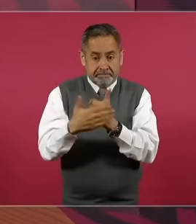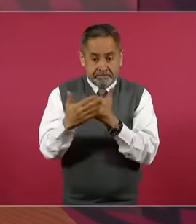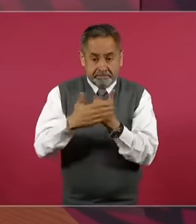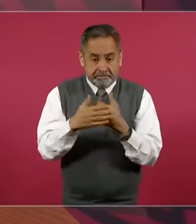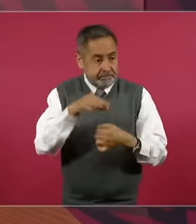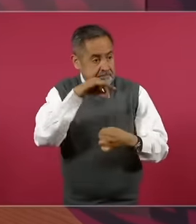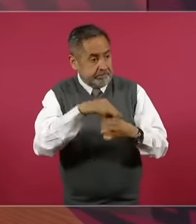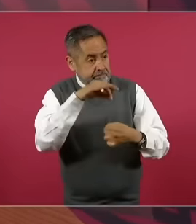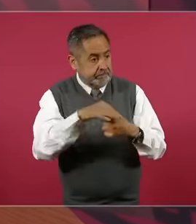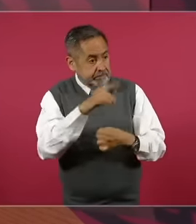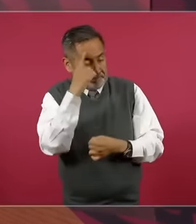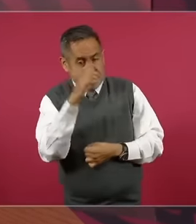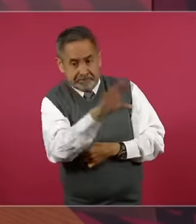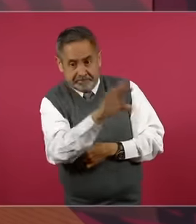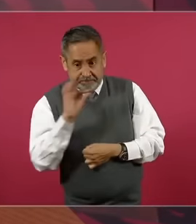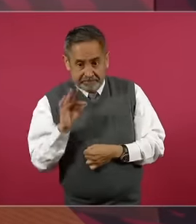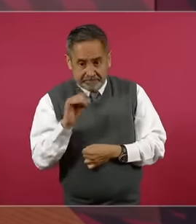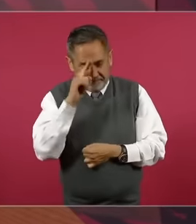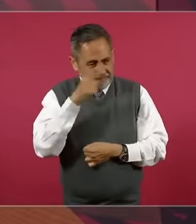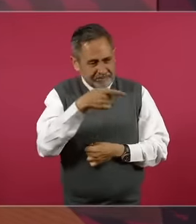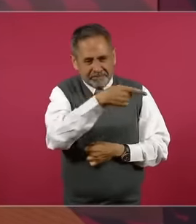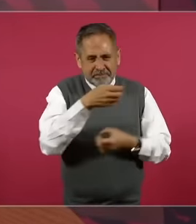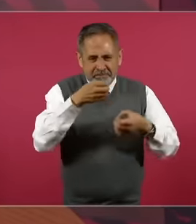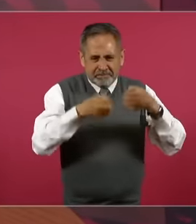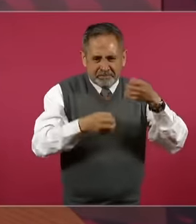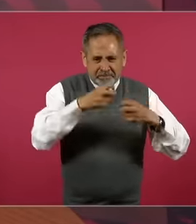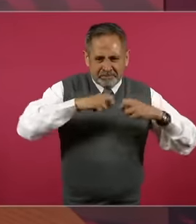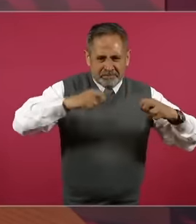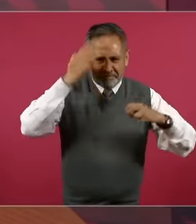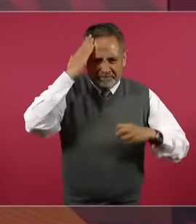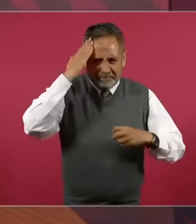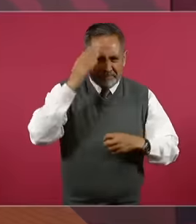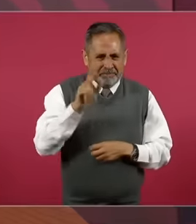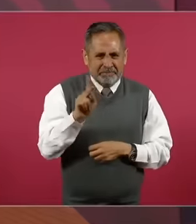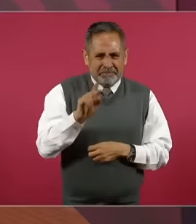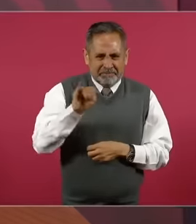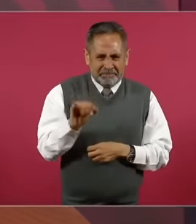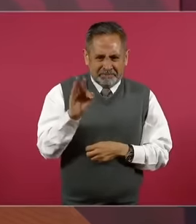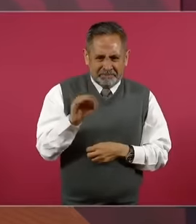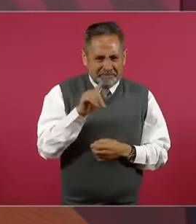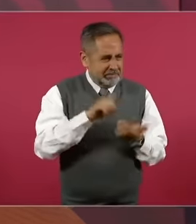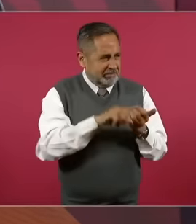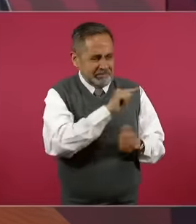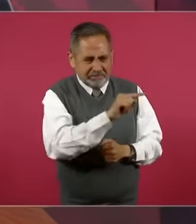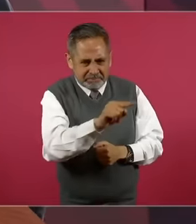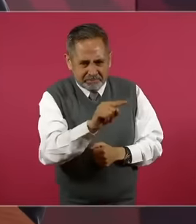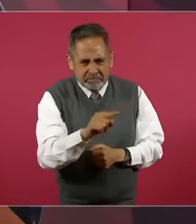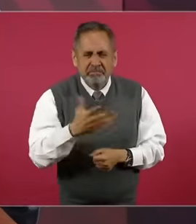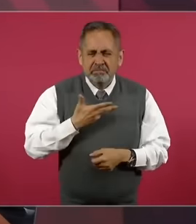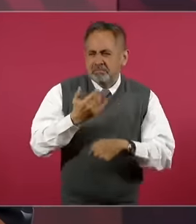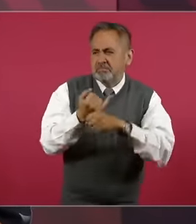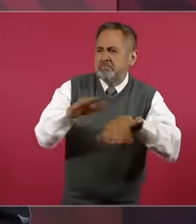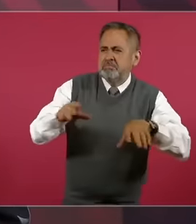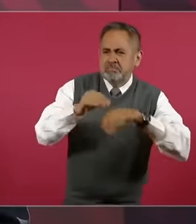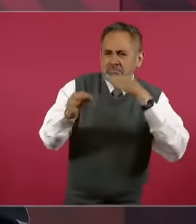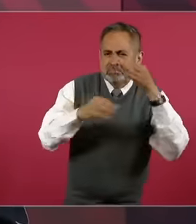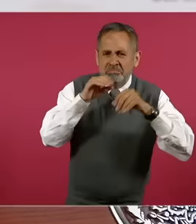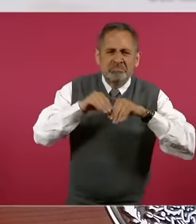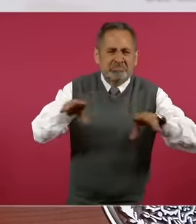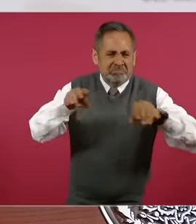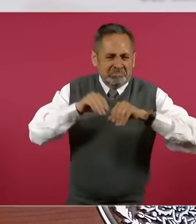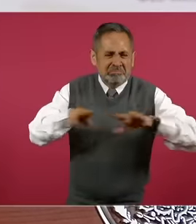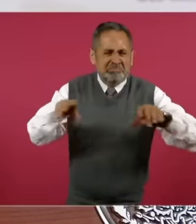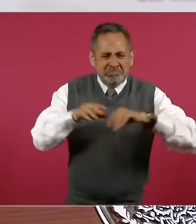la elección de los integrantes del Poder Judicial, pues va a haber mucha información